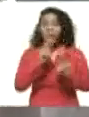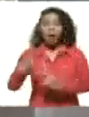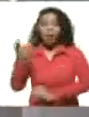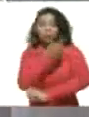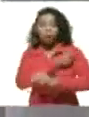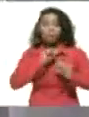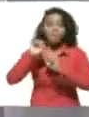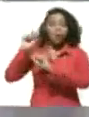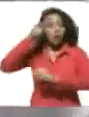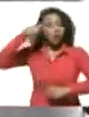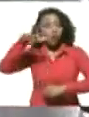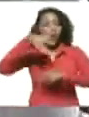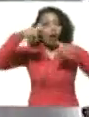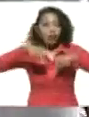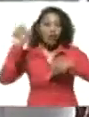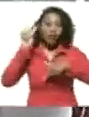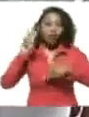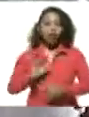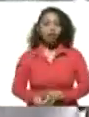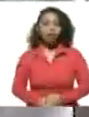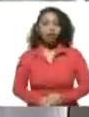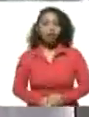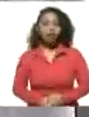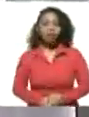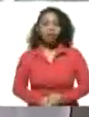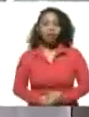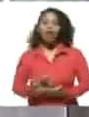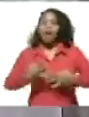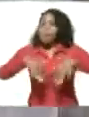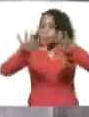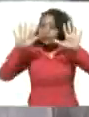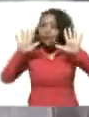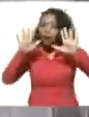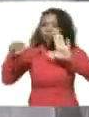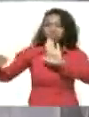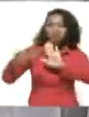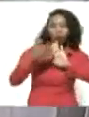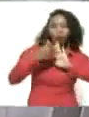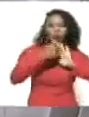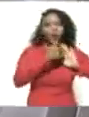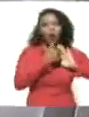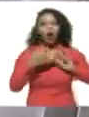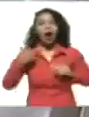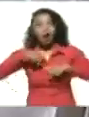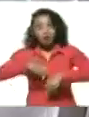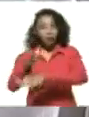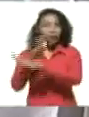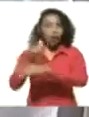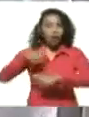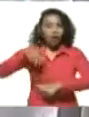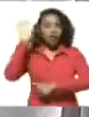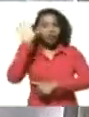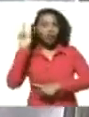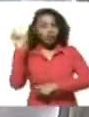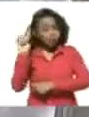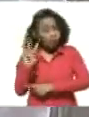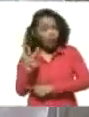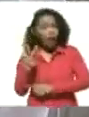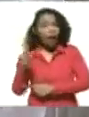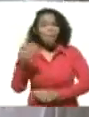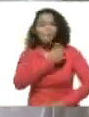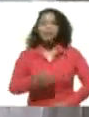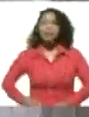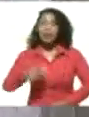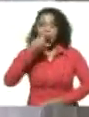del pueblo venezolano a pesar del bloqueo criminal contra nuestra patria bueno el presidente nicolás maduro ha